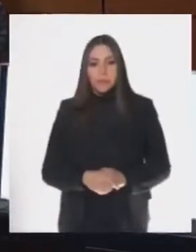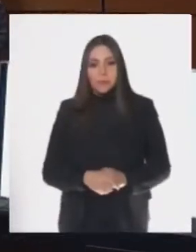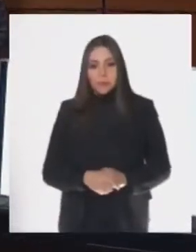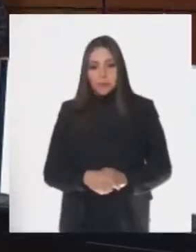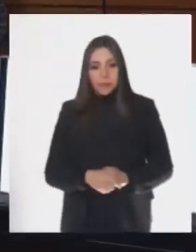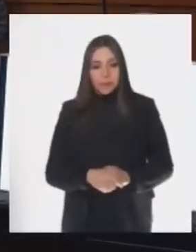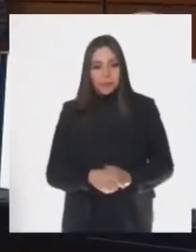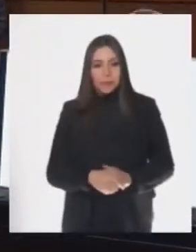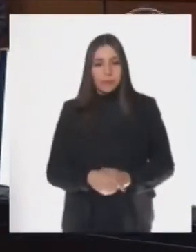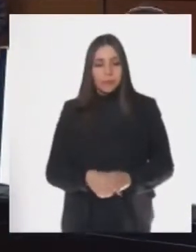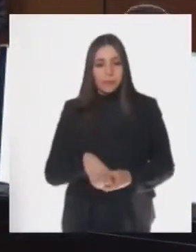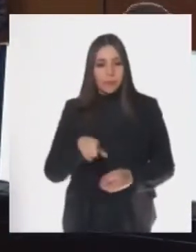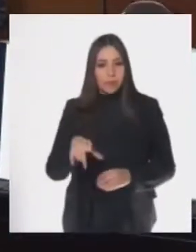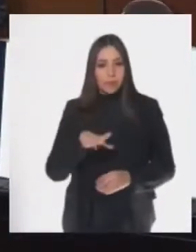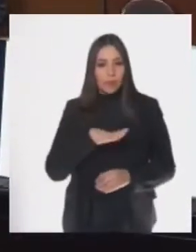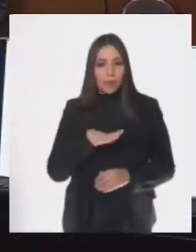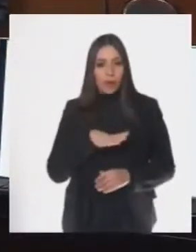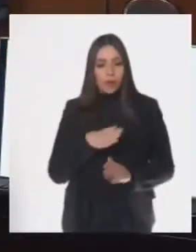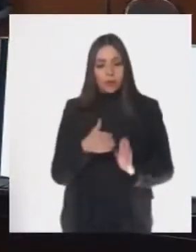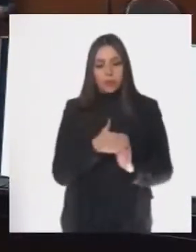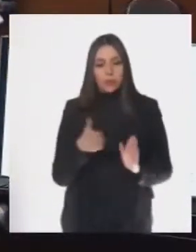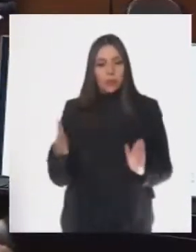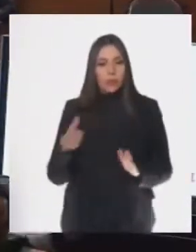año para poder